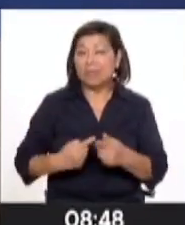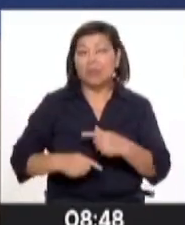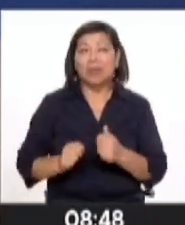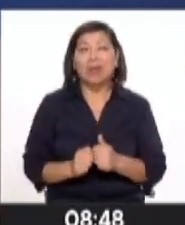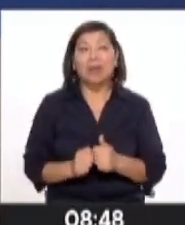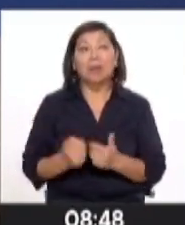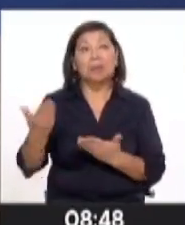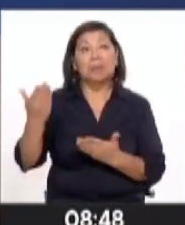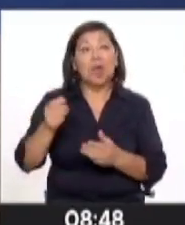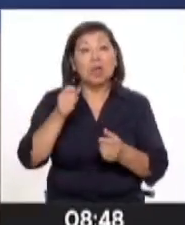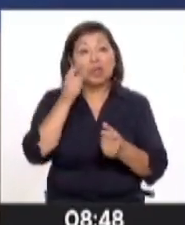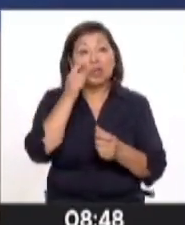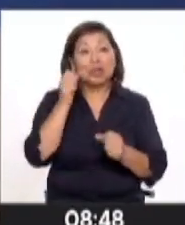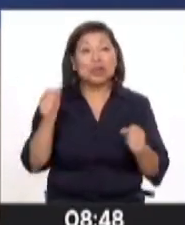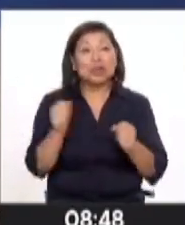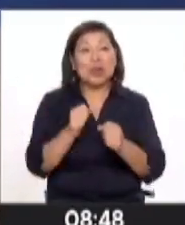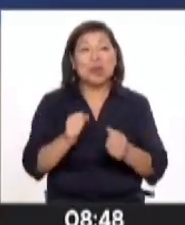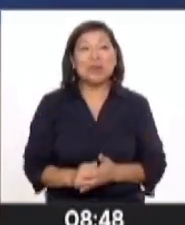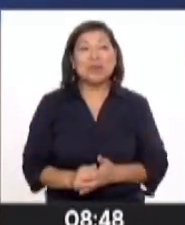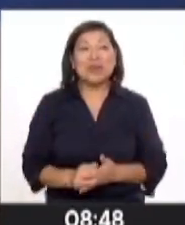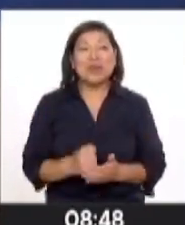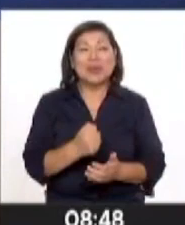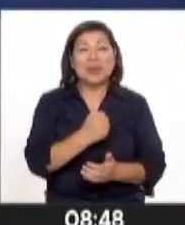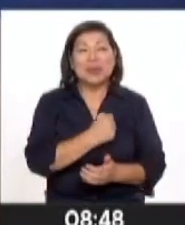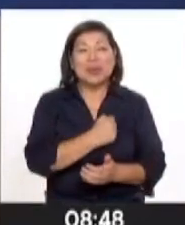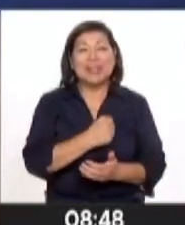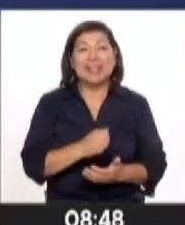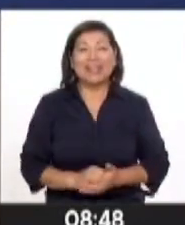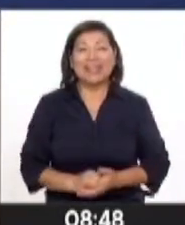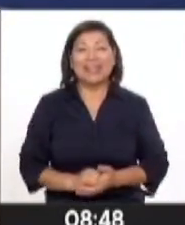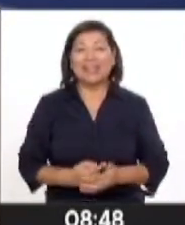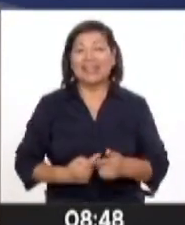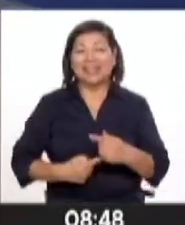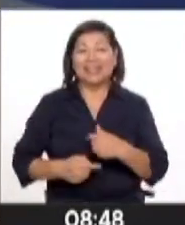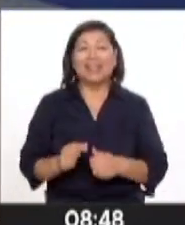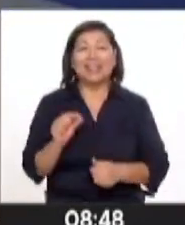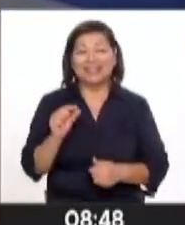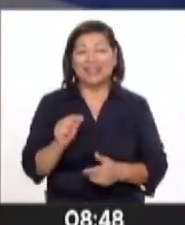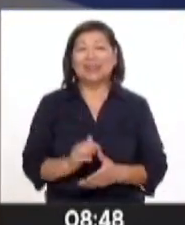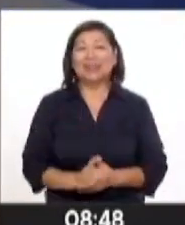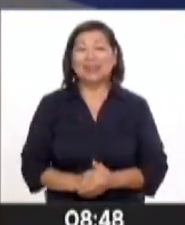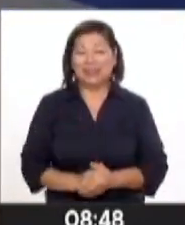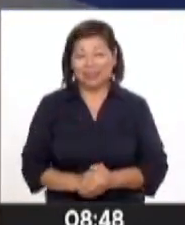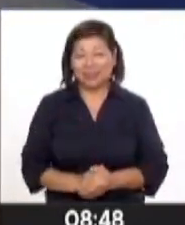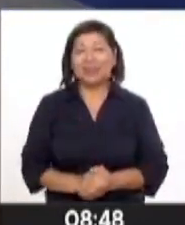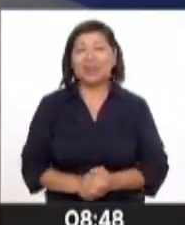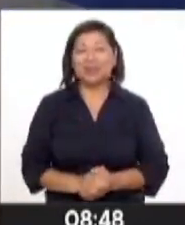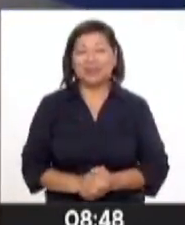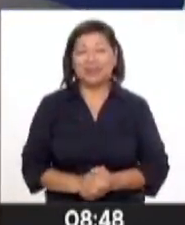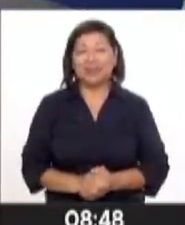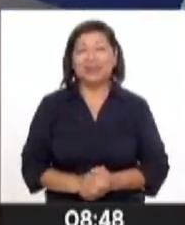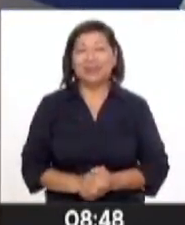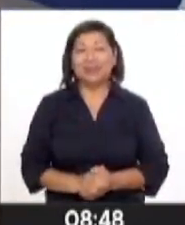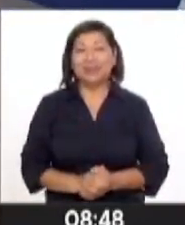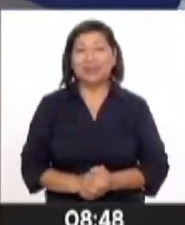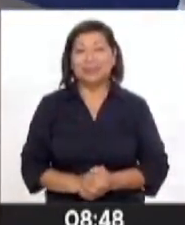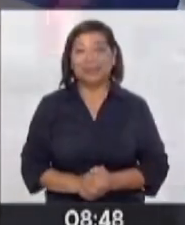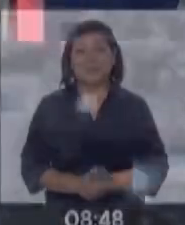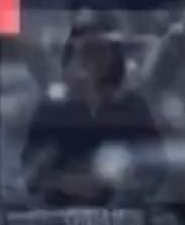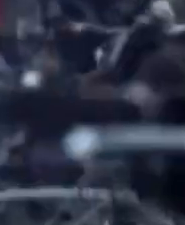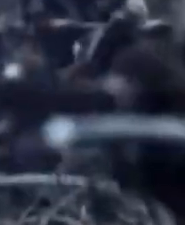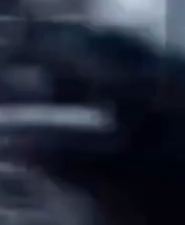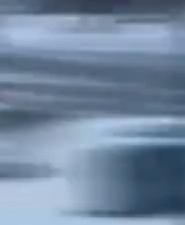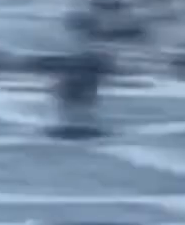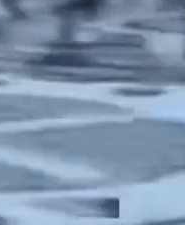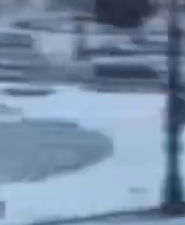Un invitado sorpresa y muy querido va a estar con nosotros. Volvemos. Un zorrito, encantado. Con él regresamos, no se muevan.